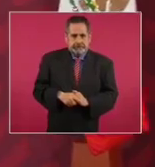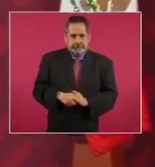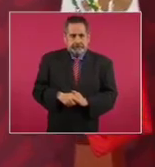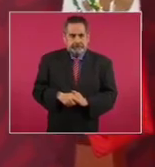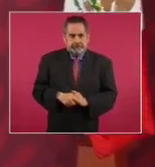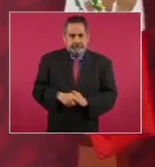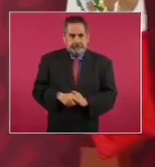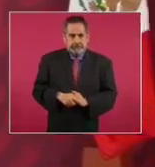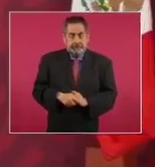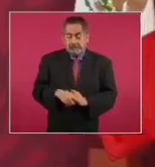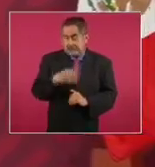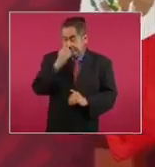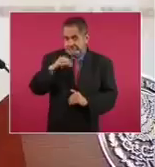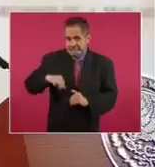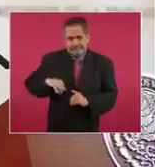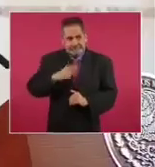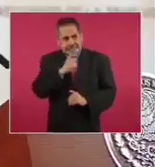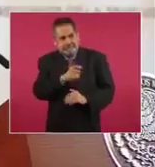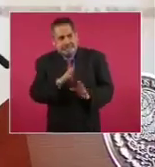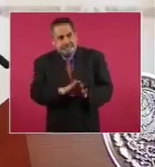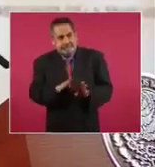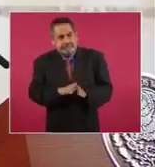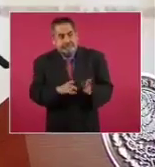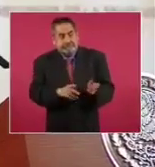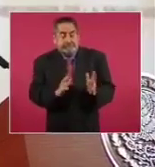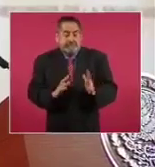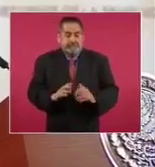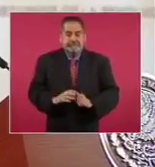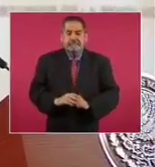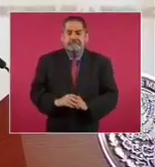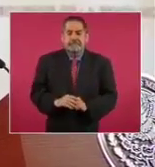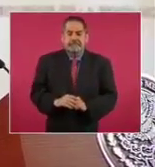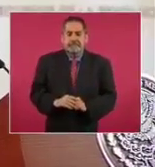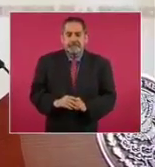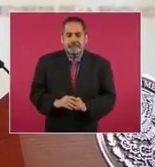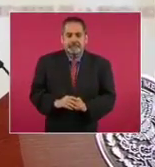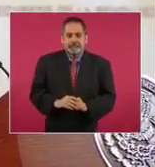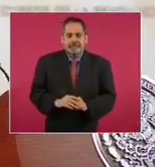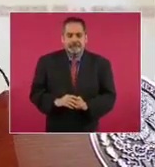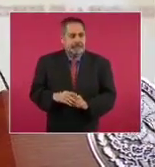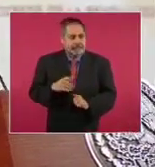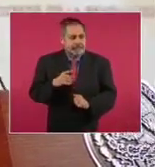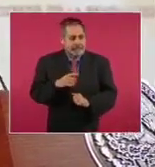Pero está interesante, o sea, no nos vamos a aburrir.